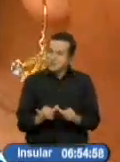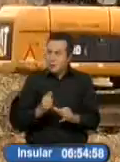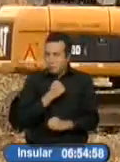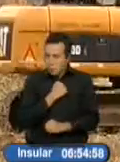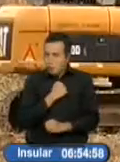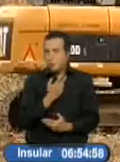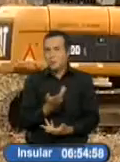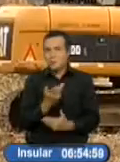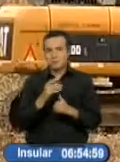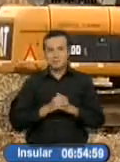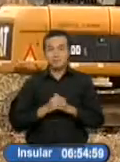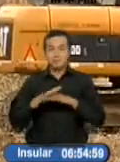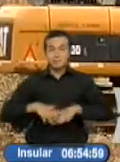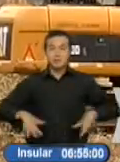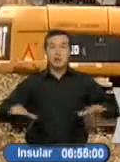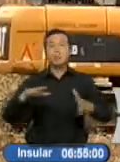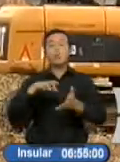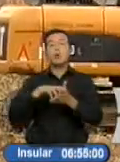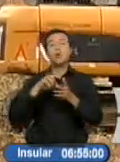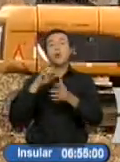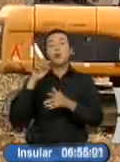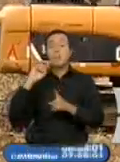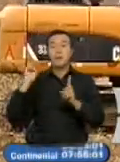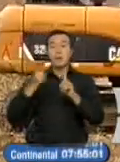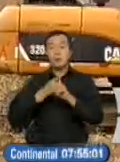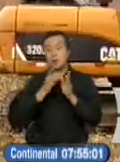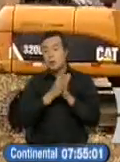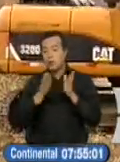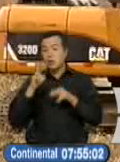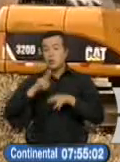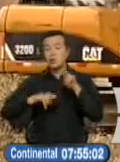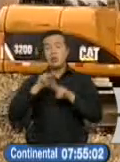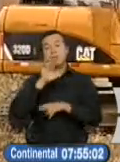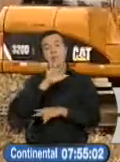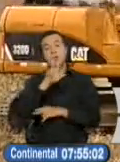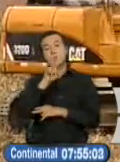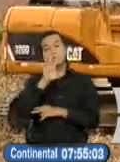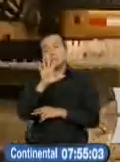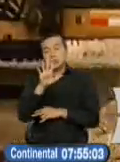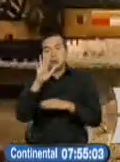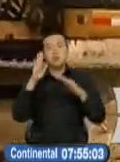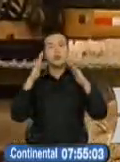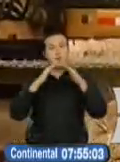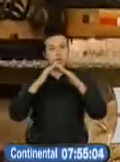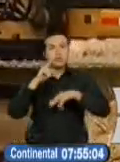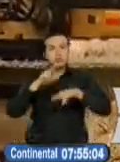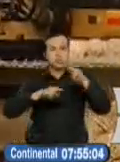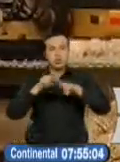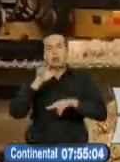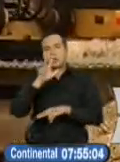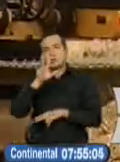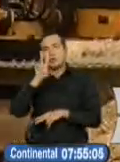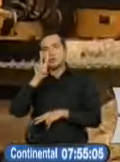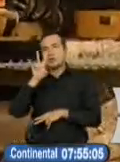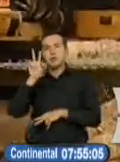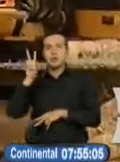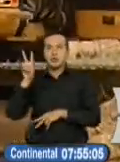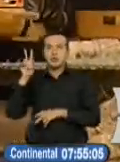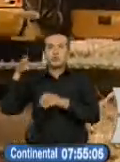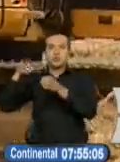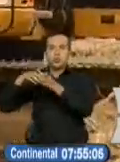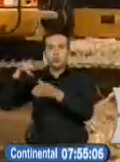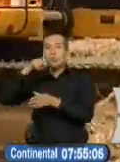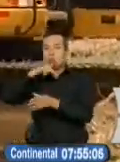uno. En esta provincia se levantarán en una primera fase 525 viviendas de interés social, 372 en Puerto